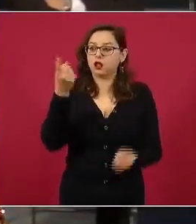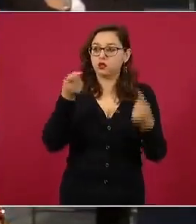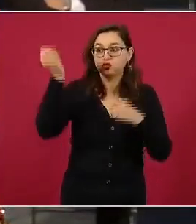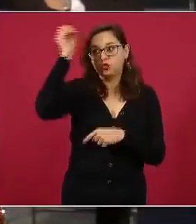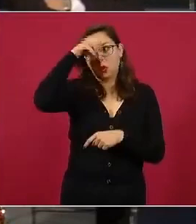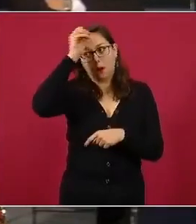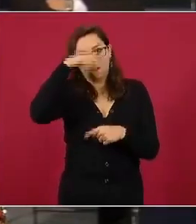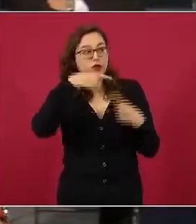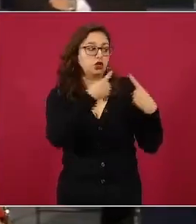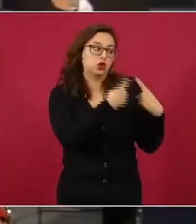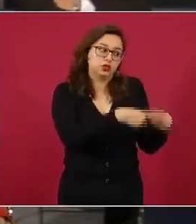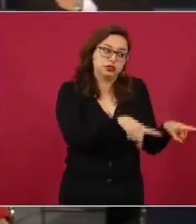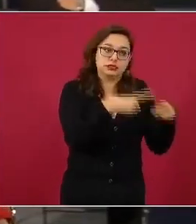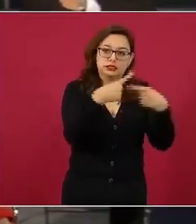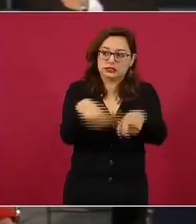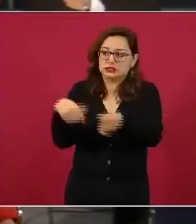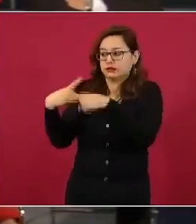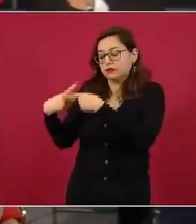el espacio de la mañanera,